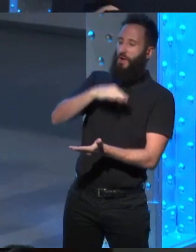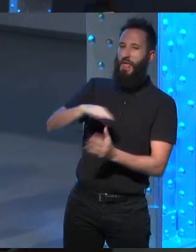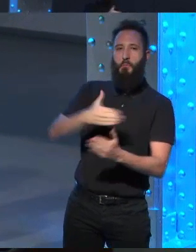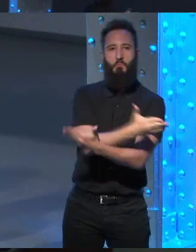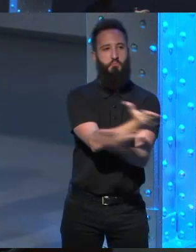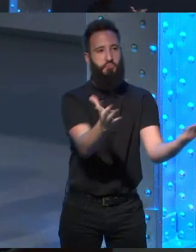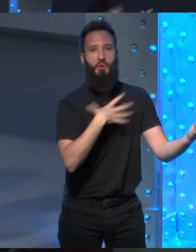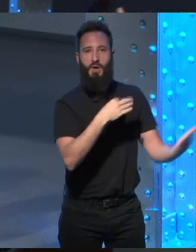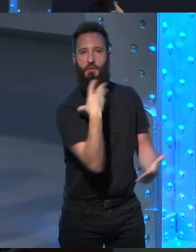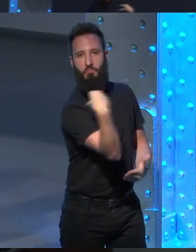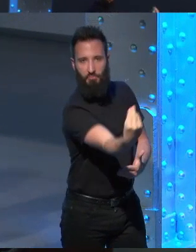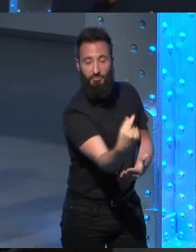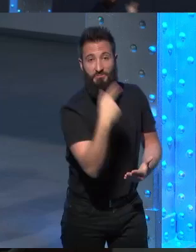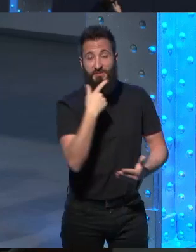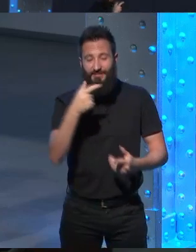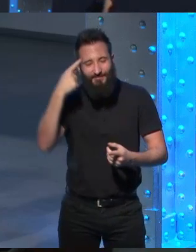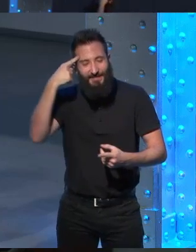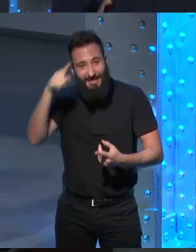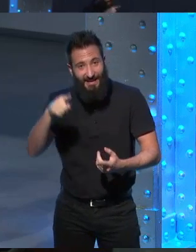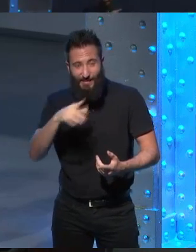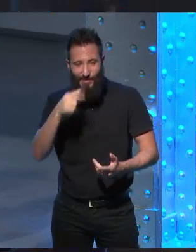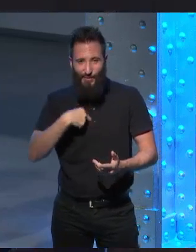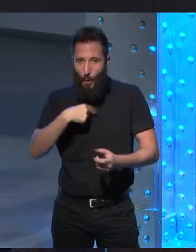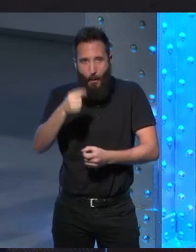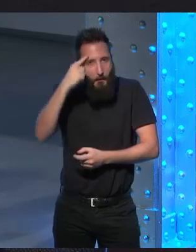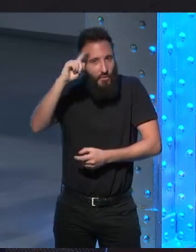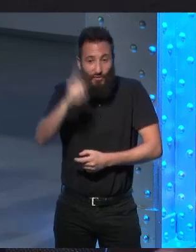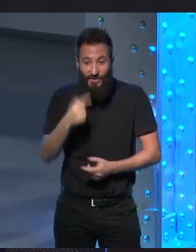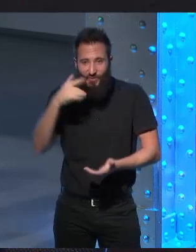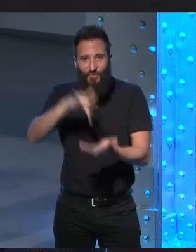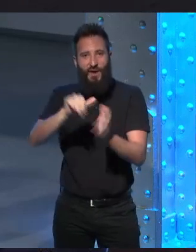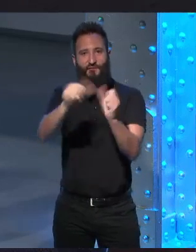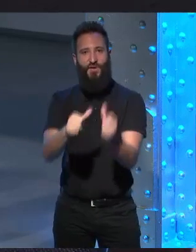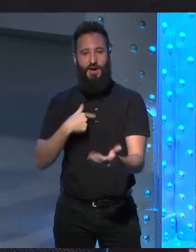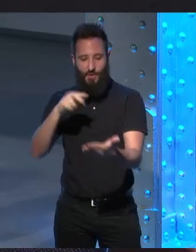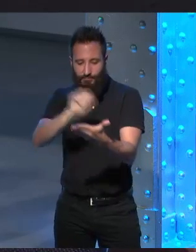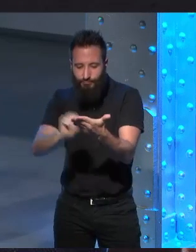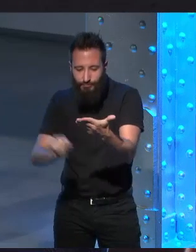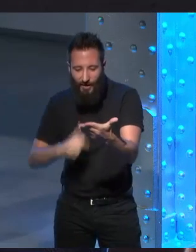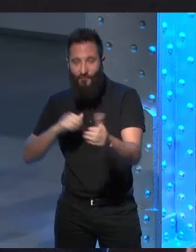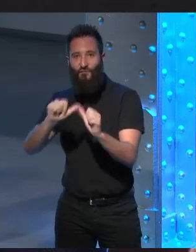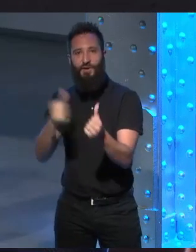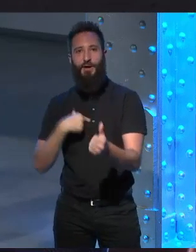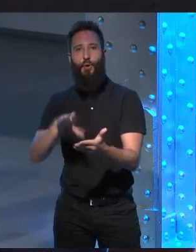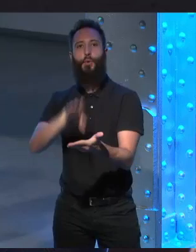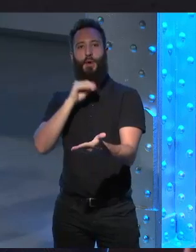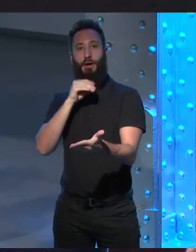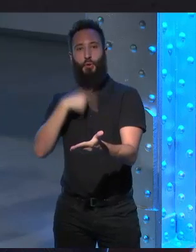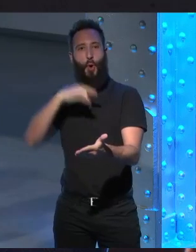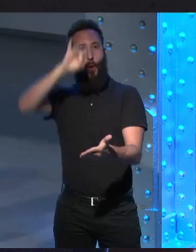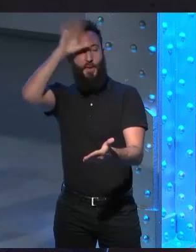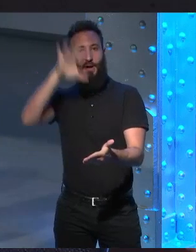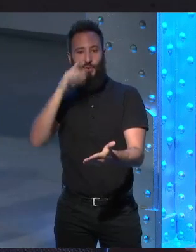que pasa una cosa que, como no sé, lo tengo que escribir de manera que lo entienda yo. Y mi sorpresa ha sido que cuando entiendo yo, lo entienda la